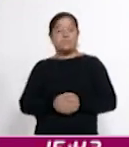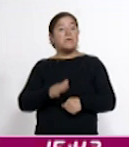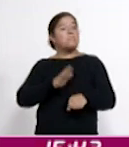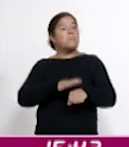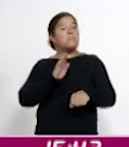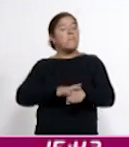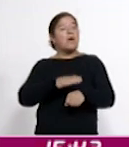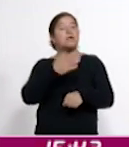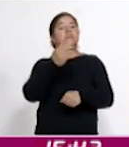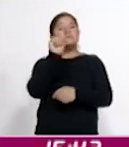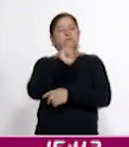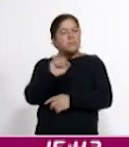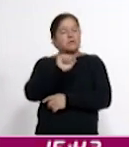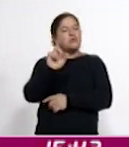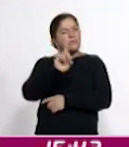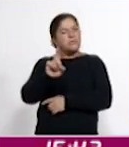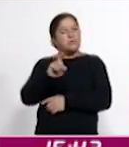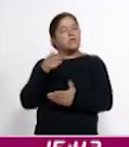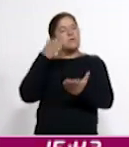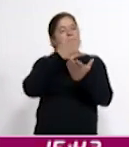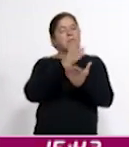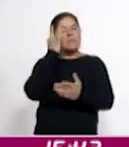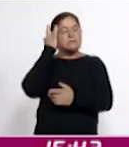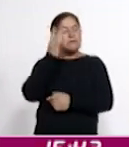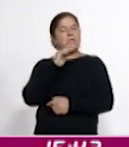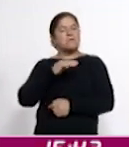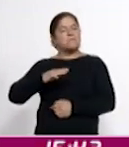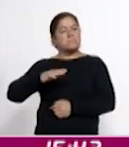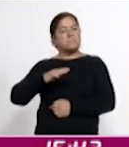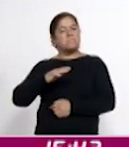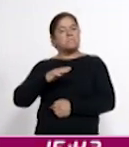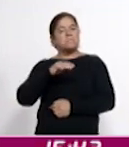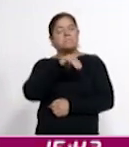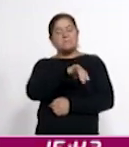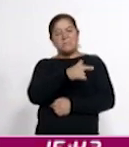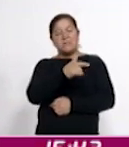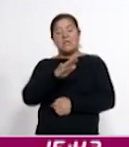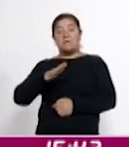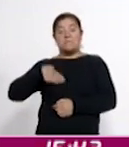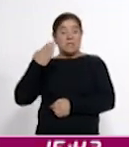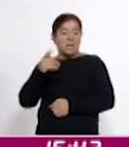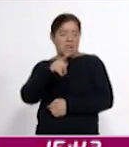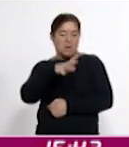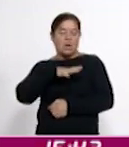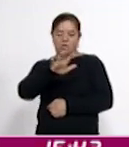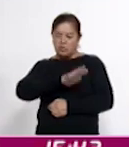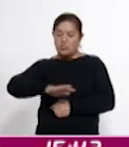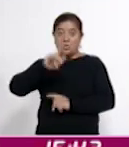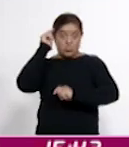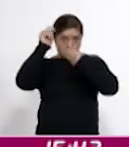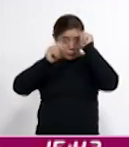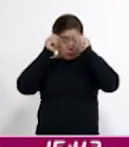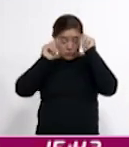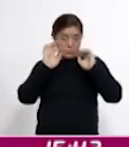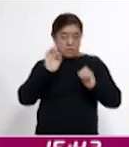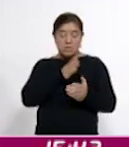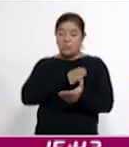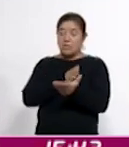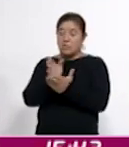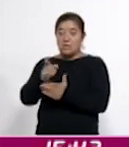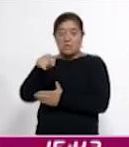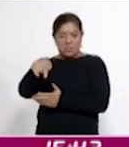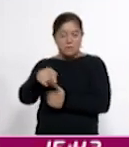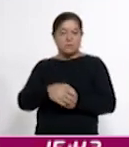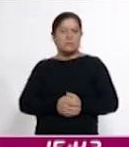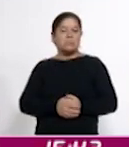semana, me imagino, quienes van a San Miguel del Milagro, es una zona turística, San Miguel del Milagro, y de paso pueden visitar esta comunidad.